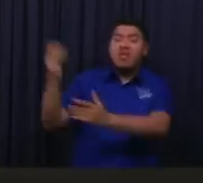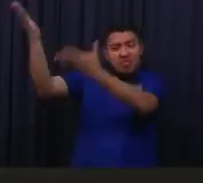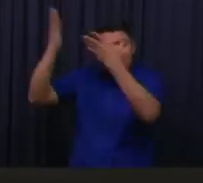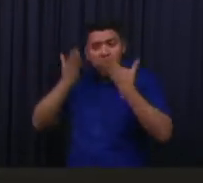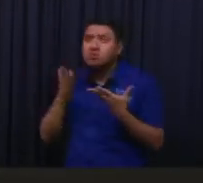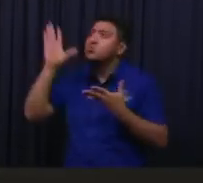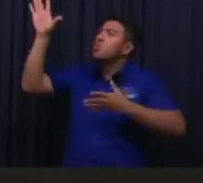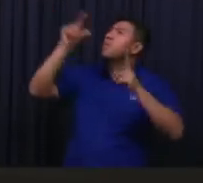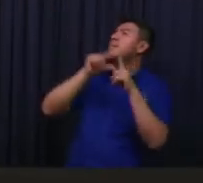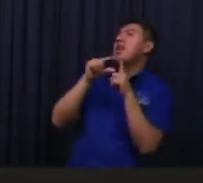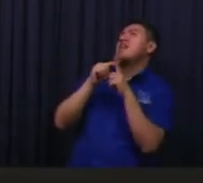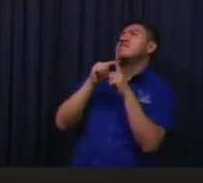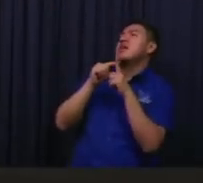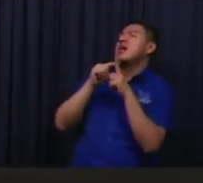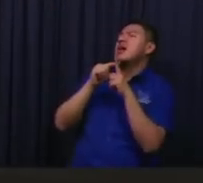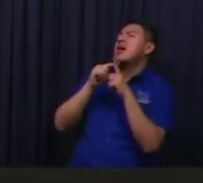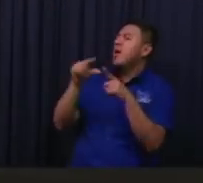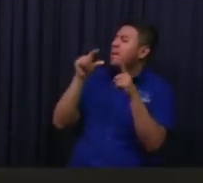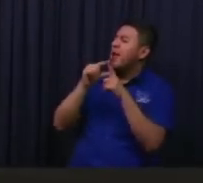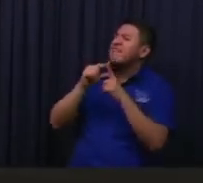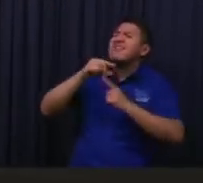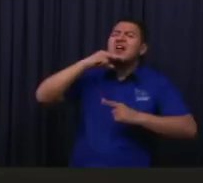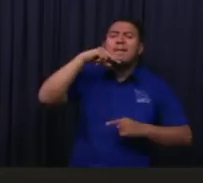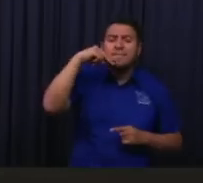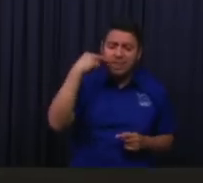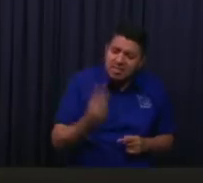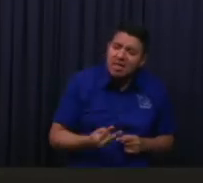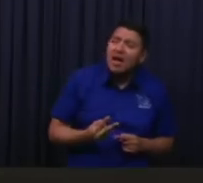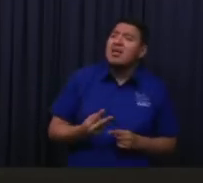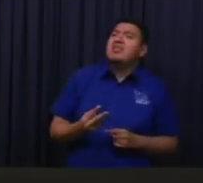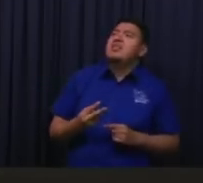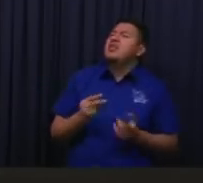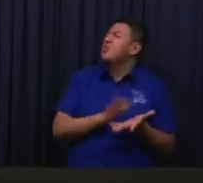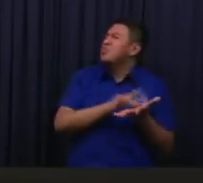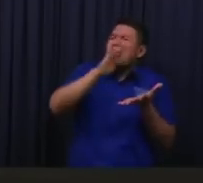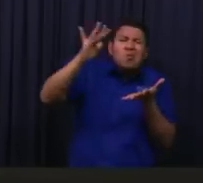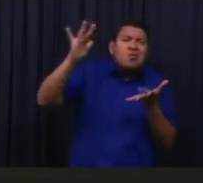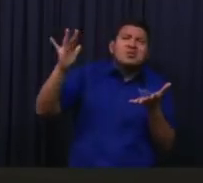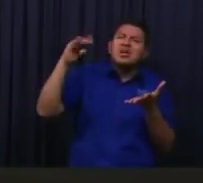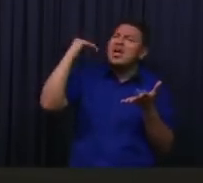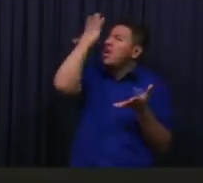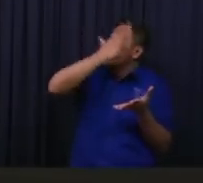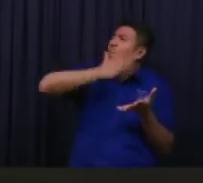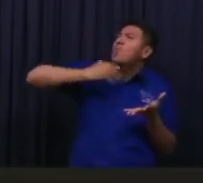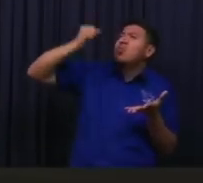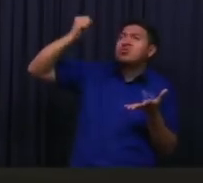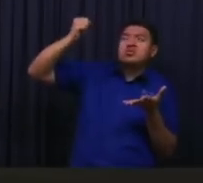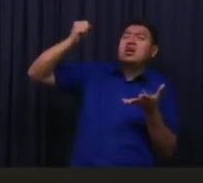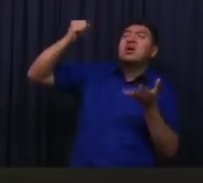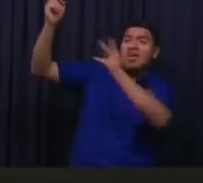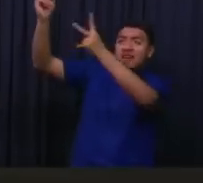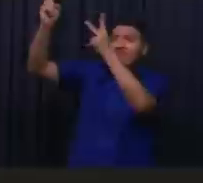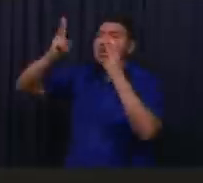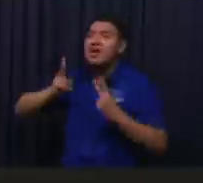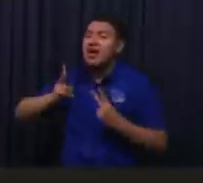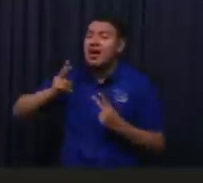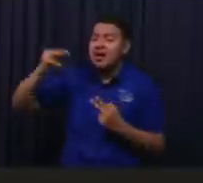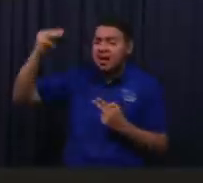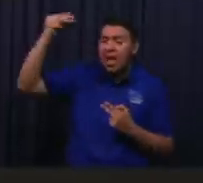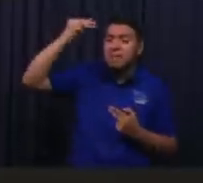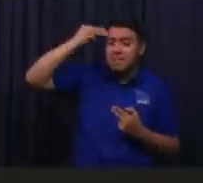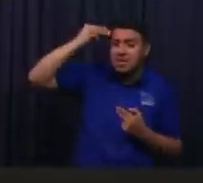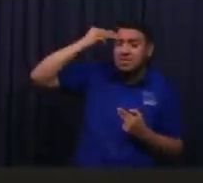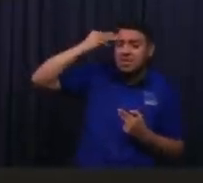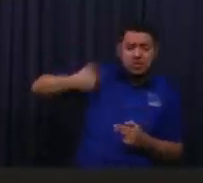palabra. Tu palabra es verdad, tu palabra es gloriosa. Que venga sobre nuestra mente,